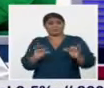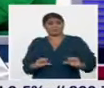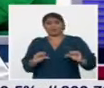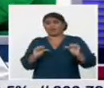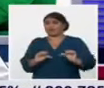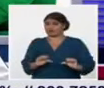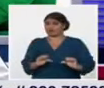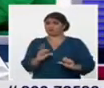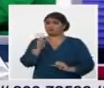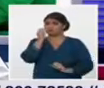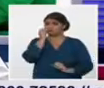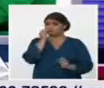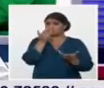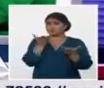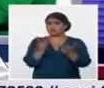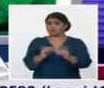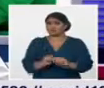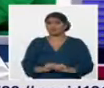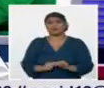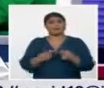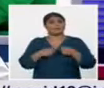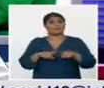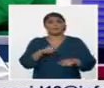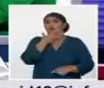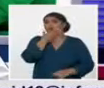vulnerable, pero con 50 años de edad,